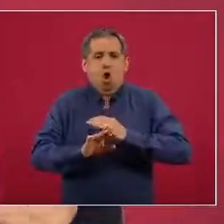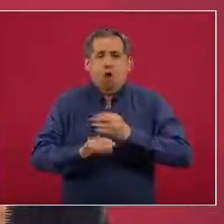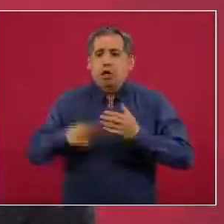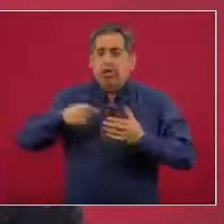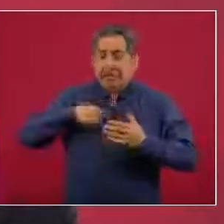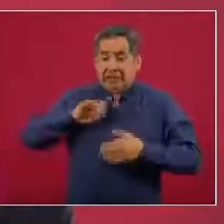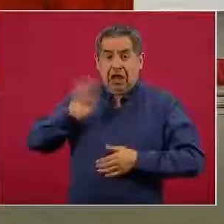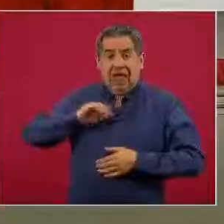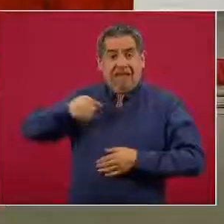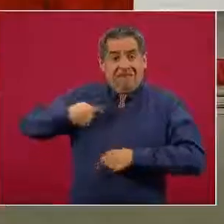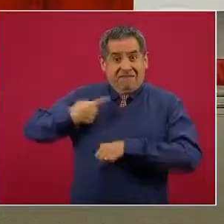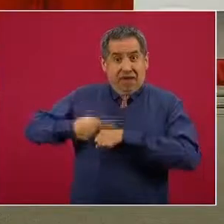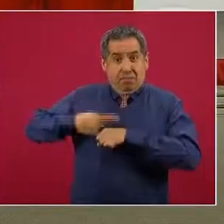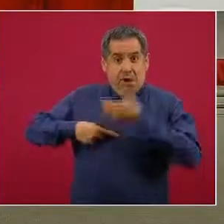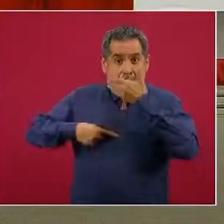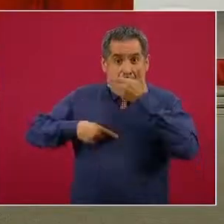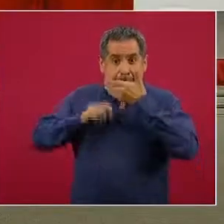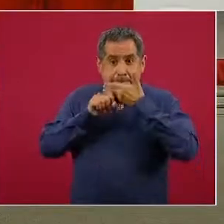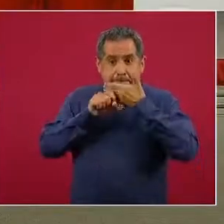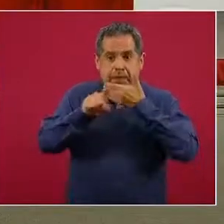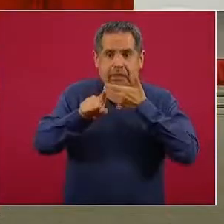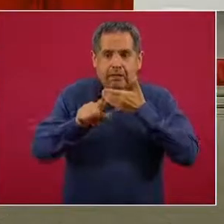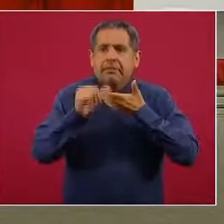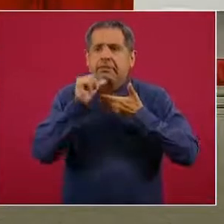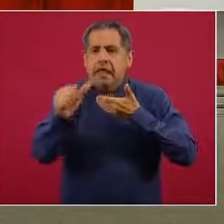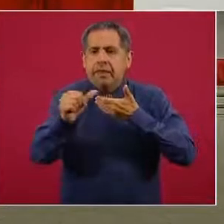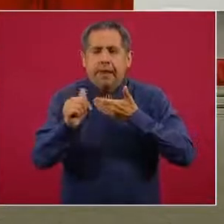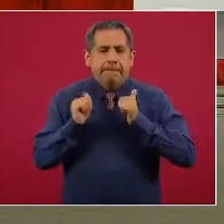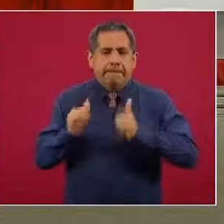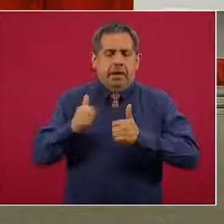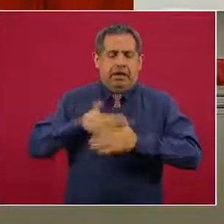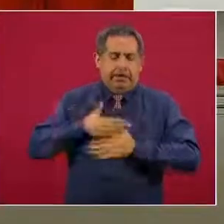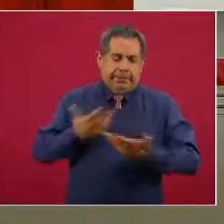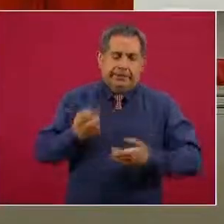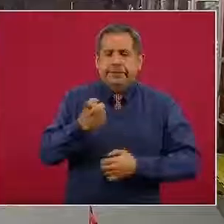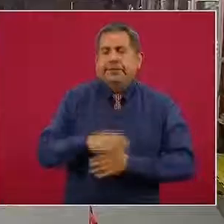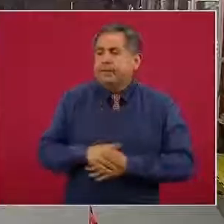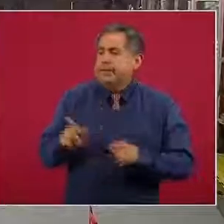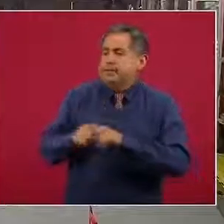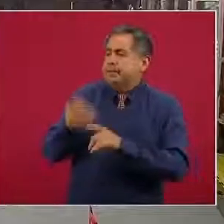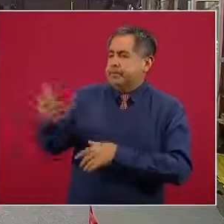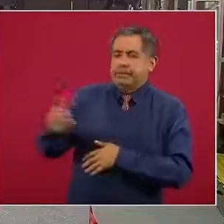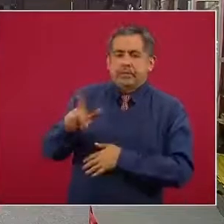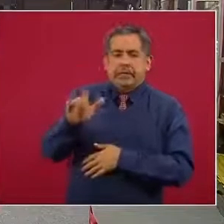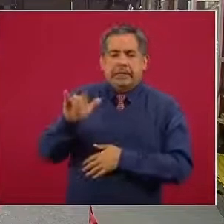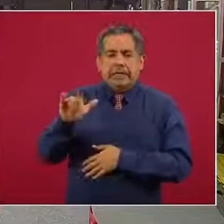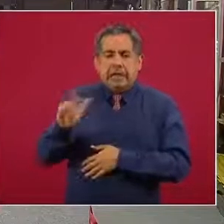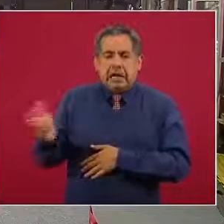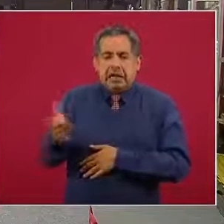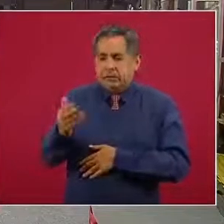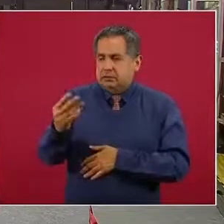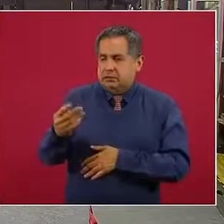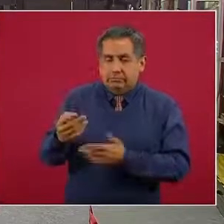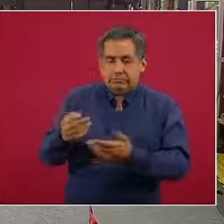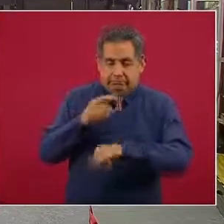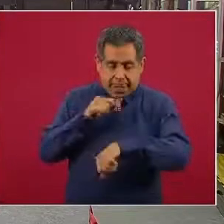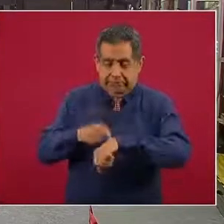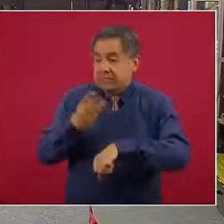en la medida en que lo uso, ¿no? Entonces, esas cosas. Liliana Noble, Pulso Saludable, nos quedan 3 minutos.